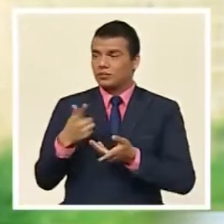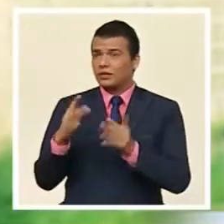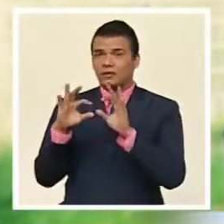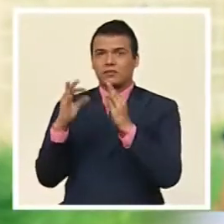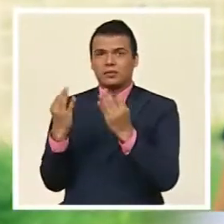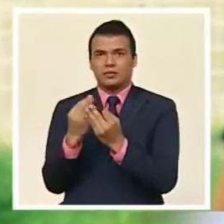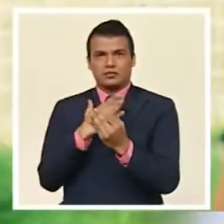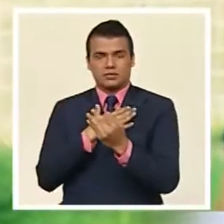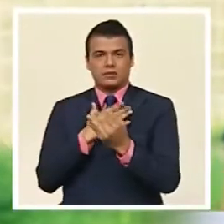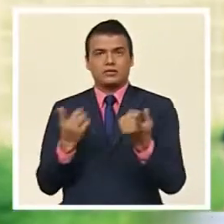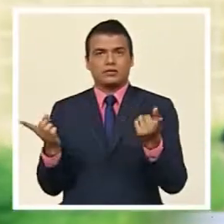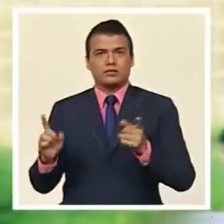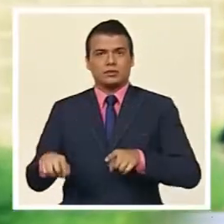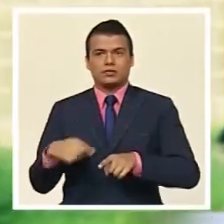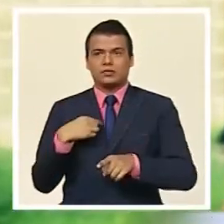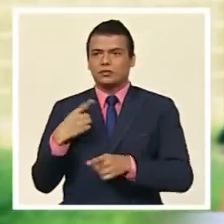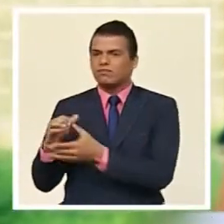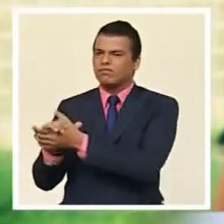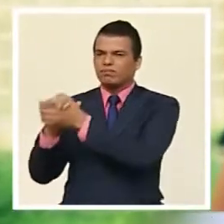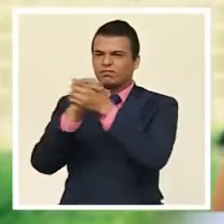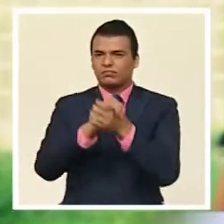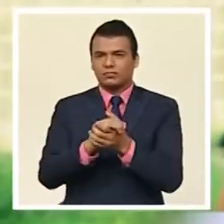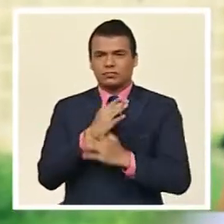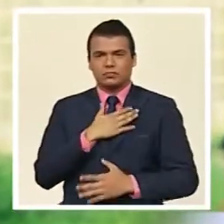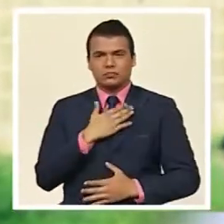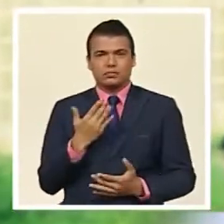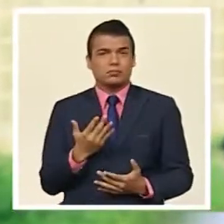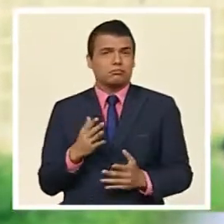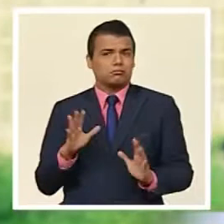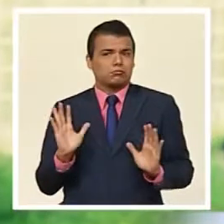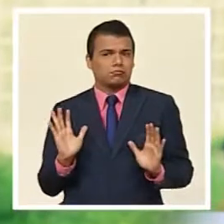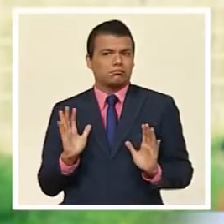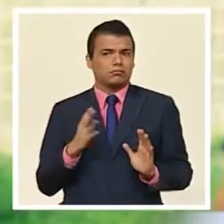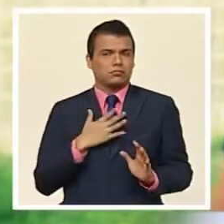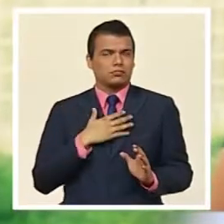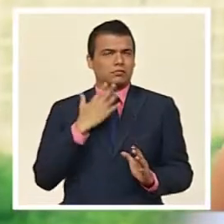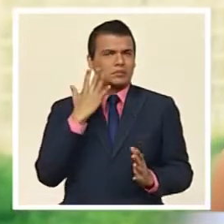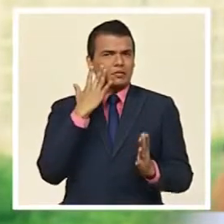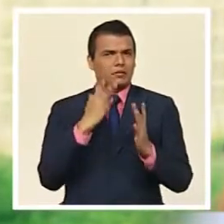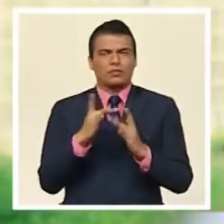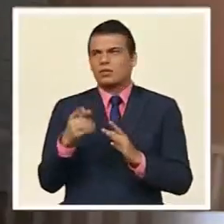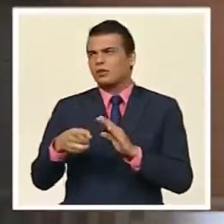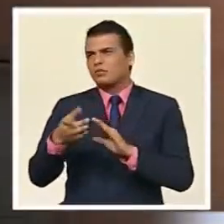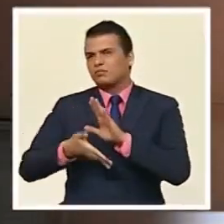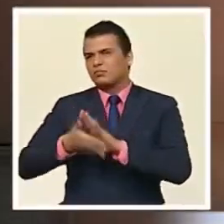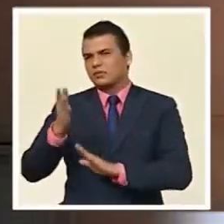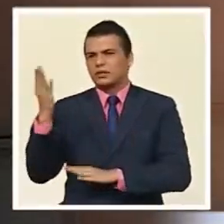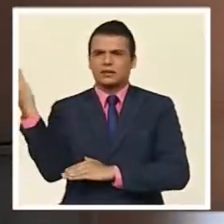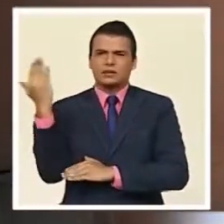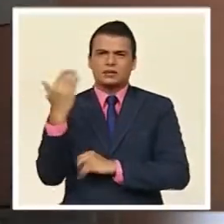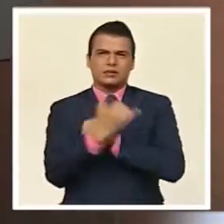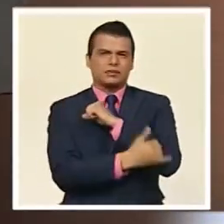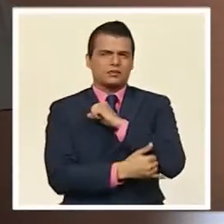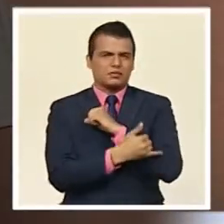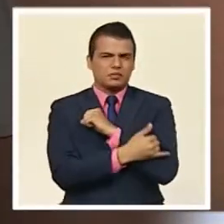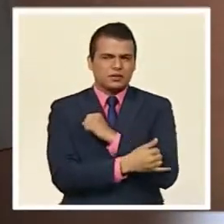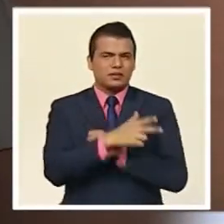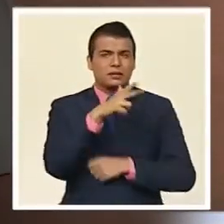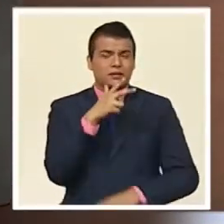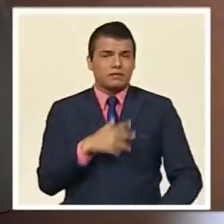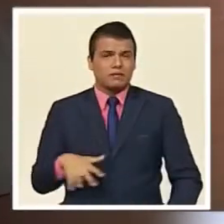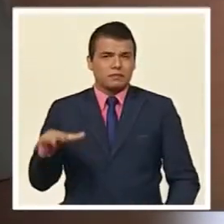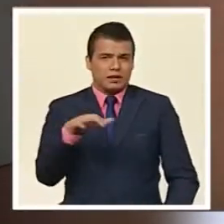familia, con mis amistades, pero soy más de plan cine, paseo,